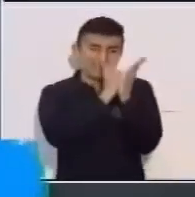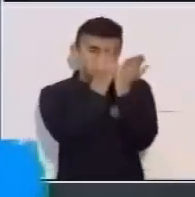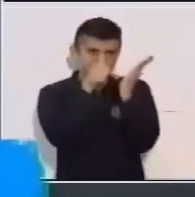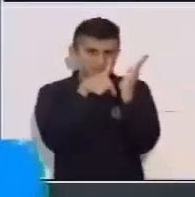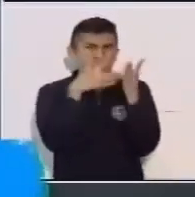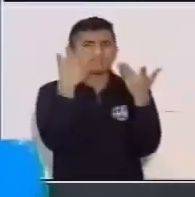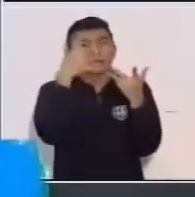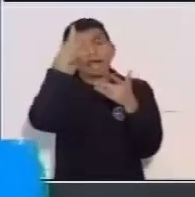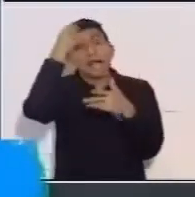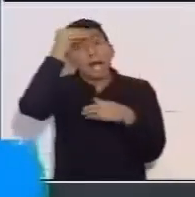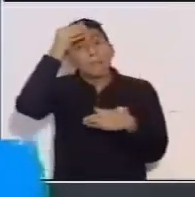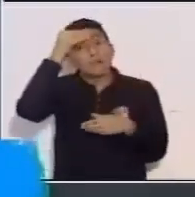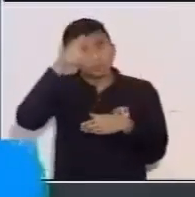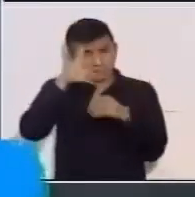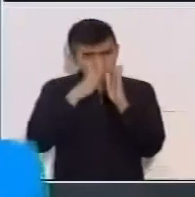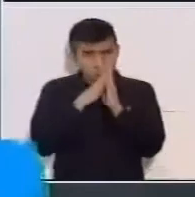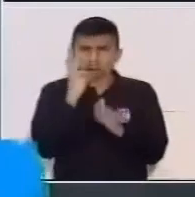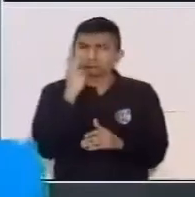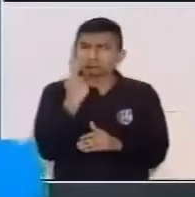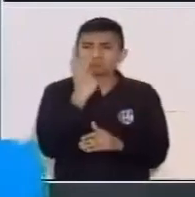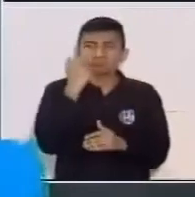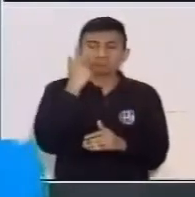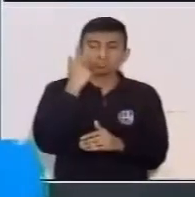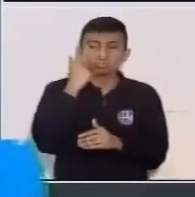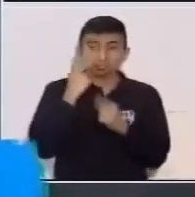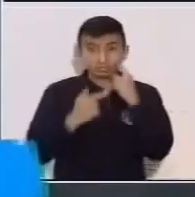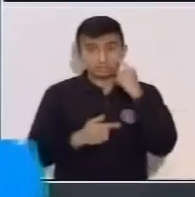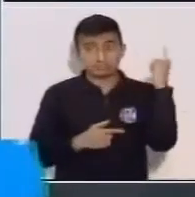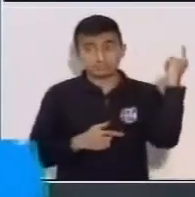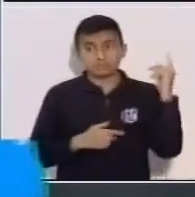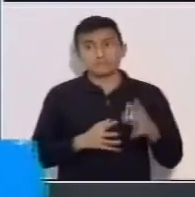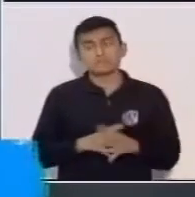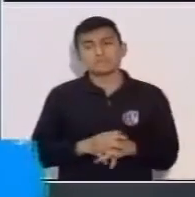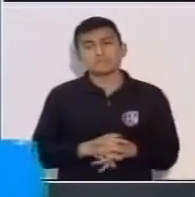autoaprendizaje. Consíganla, por favor.